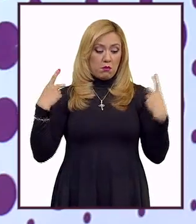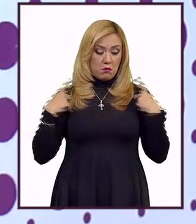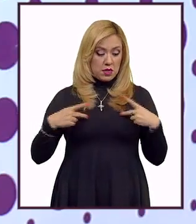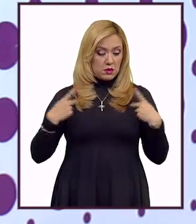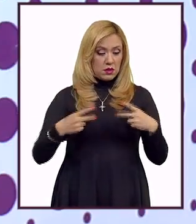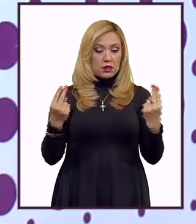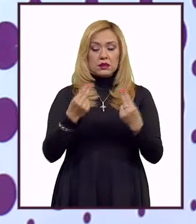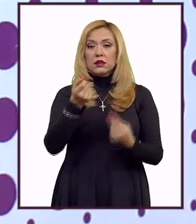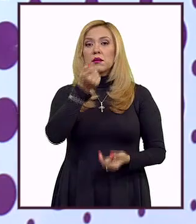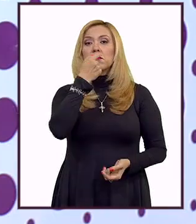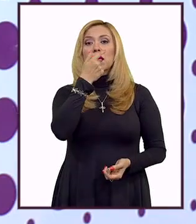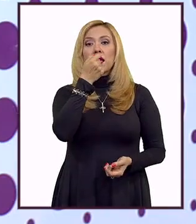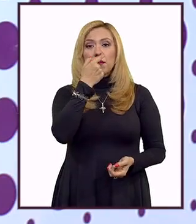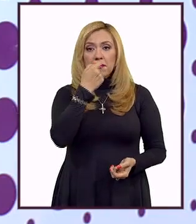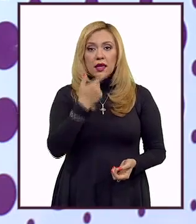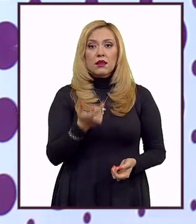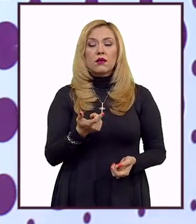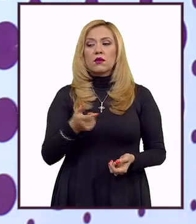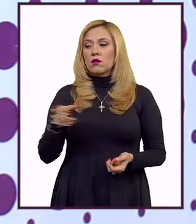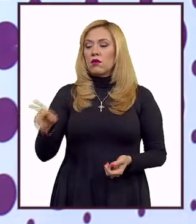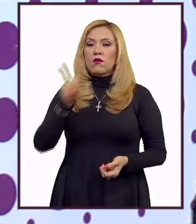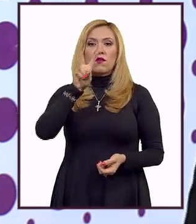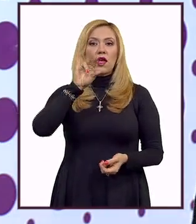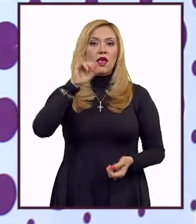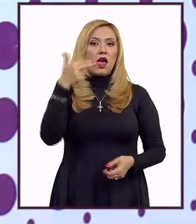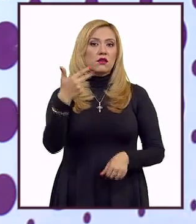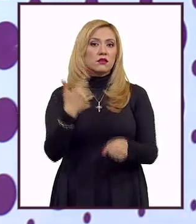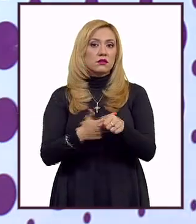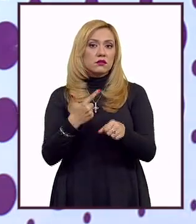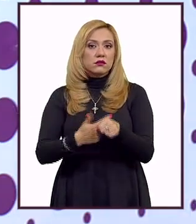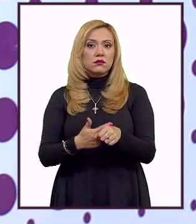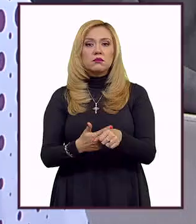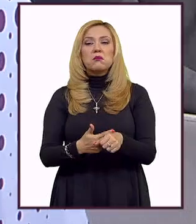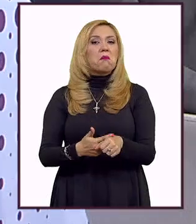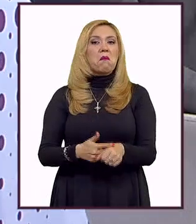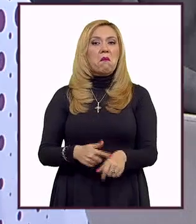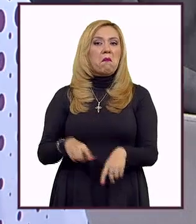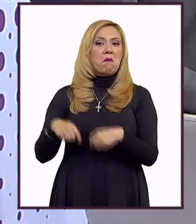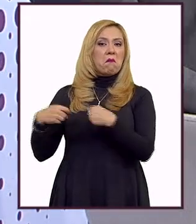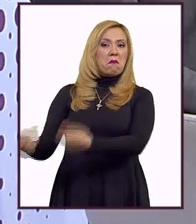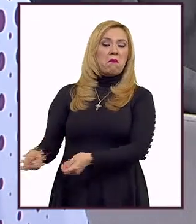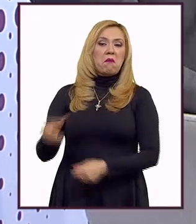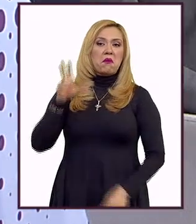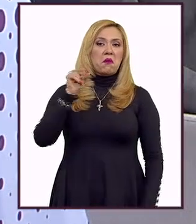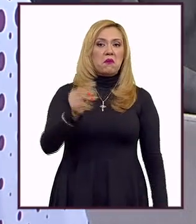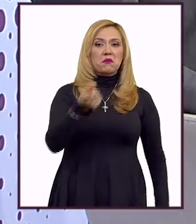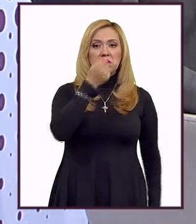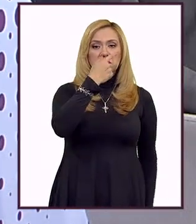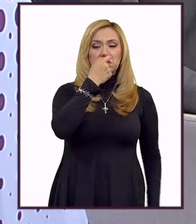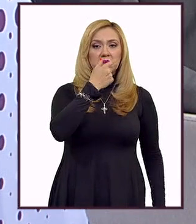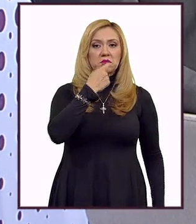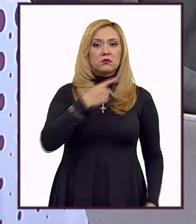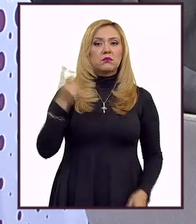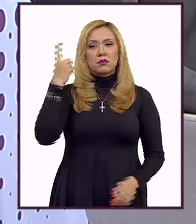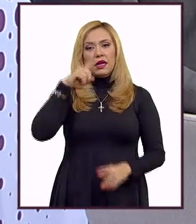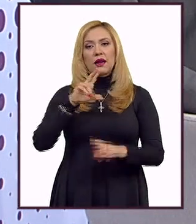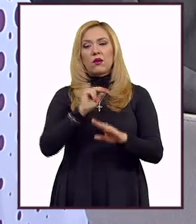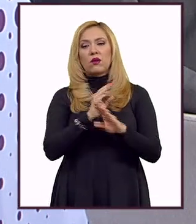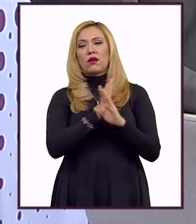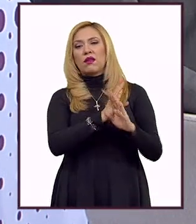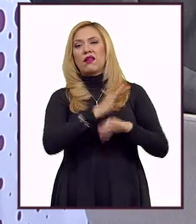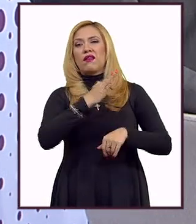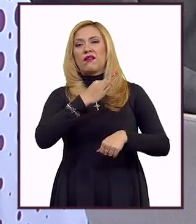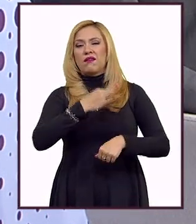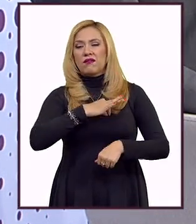tipo de medicamentos, digamos una persona con VIH, y no se le dan los antirretrovirales, y esto es de